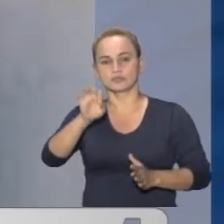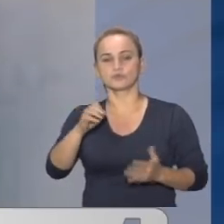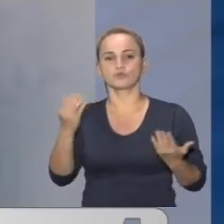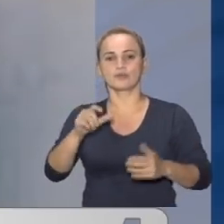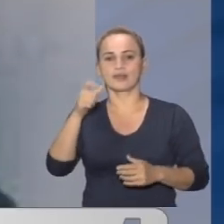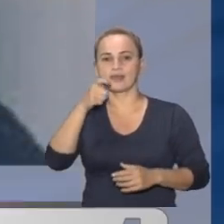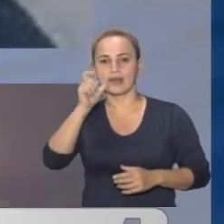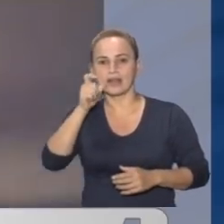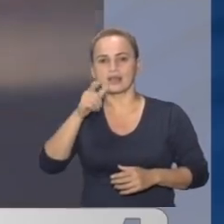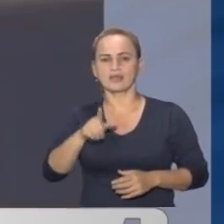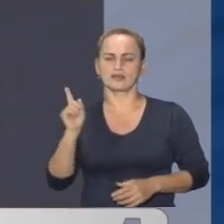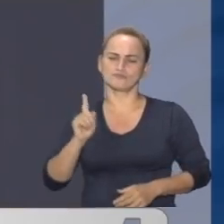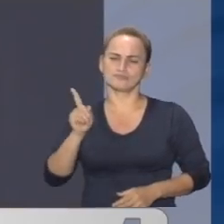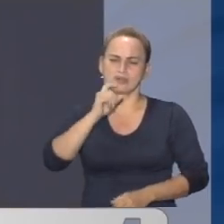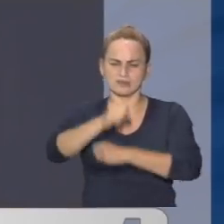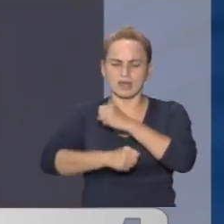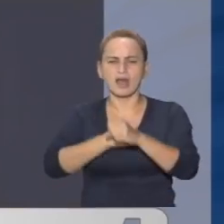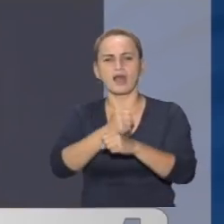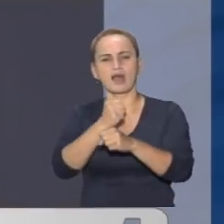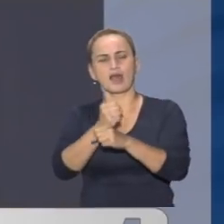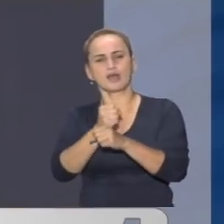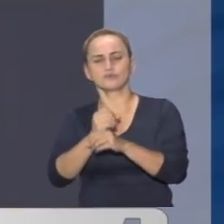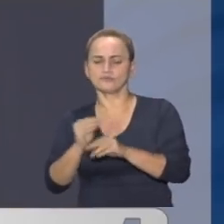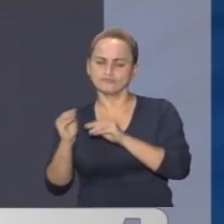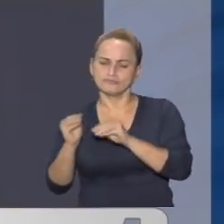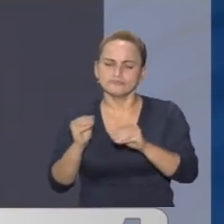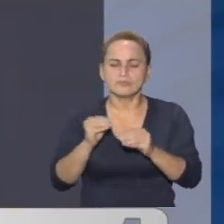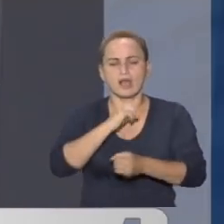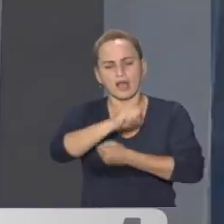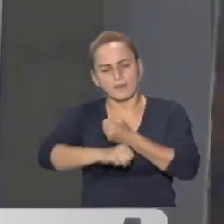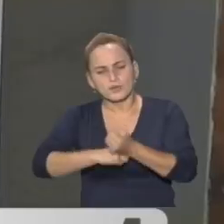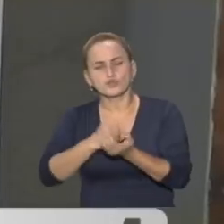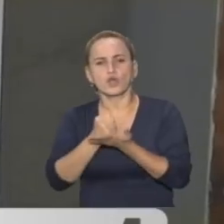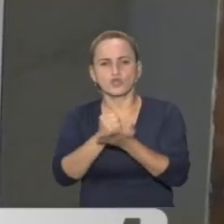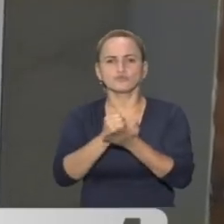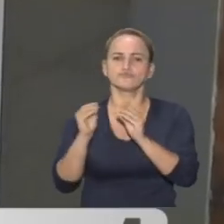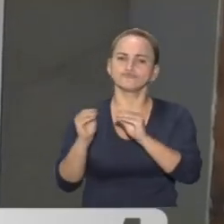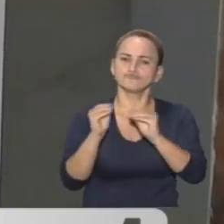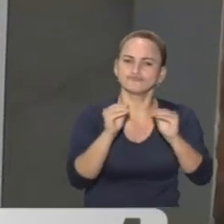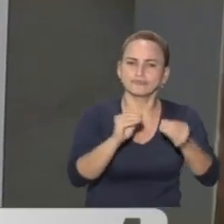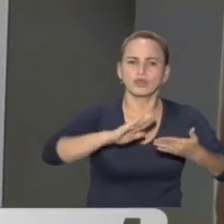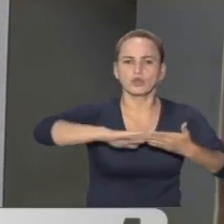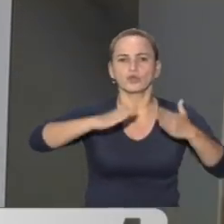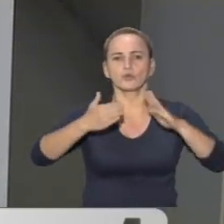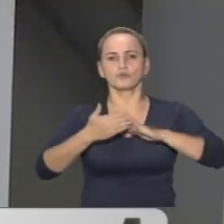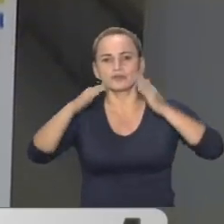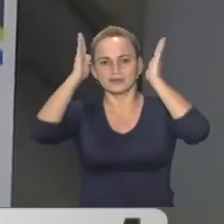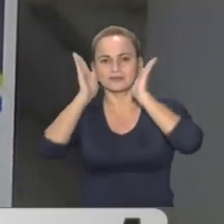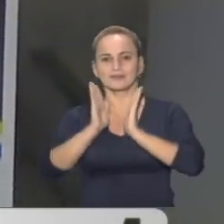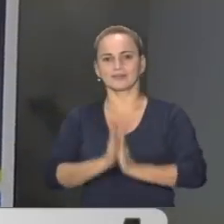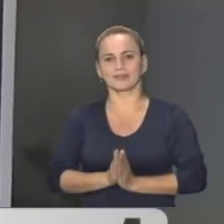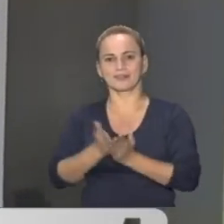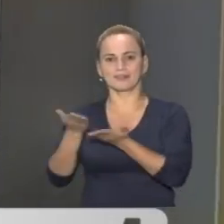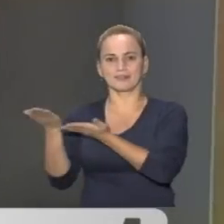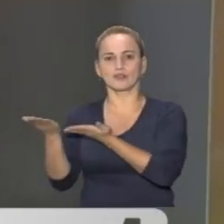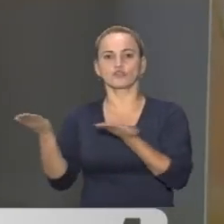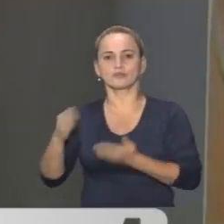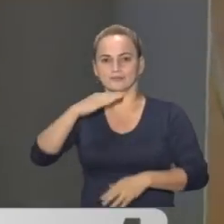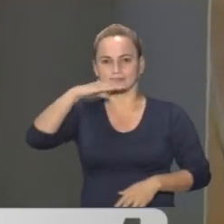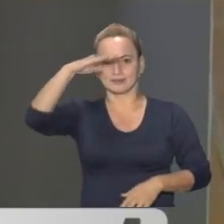Su vida la dedicó a las misiones con los más necesitados como educadora y trabajo en la comunidad Hermanitas de la Anunciación en